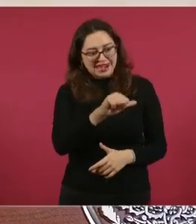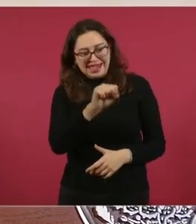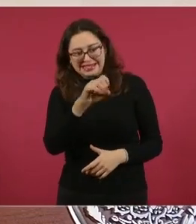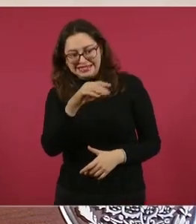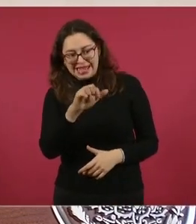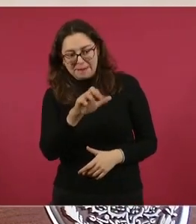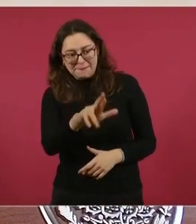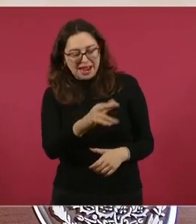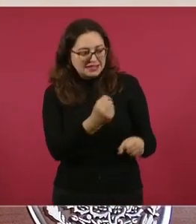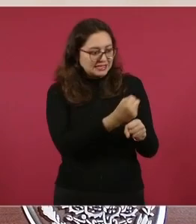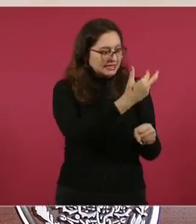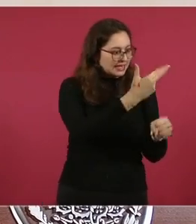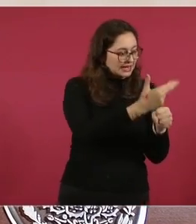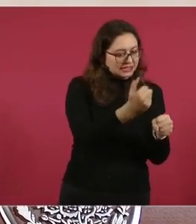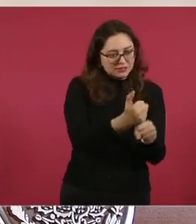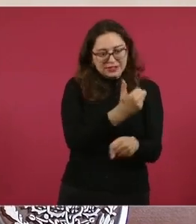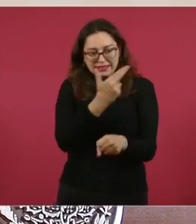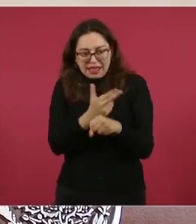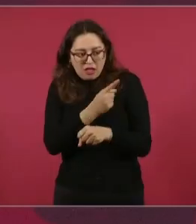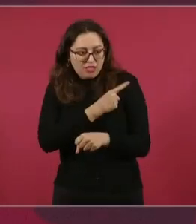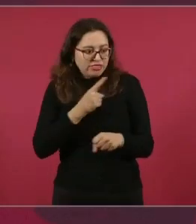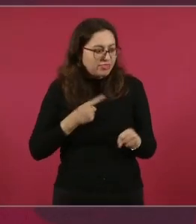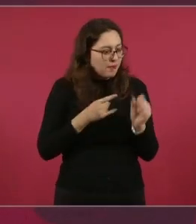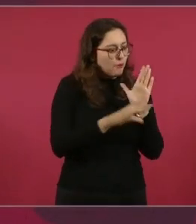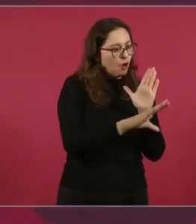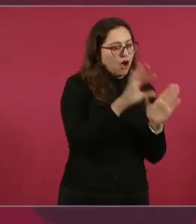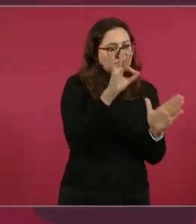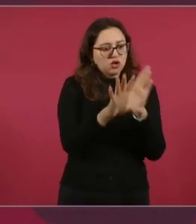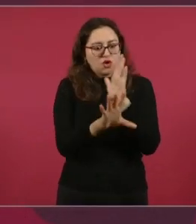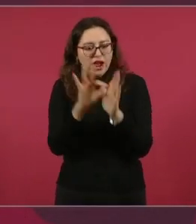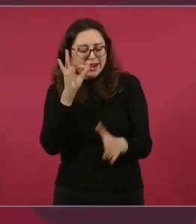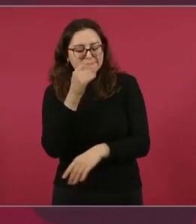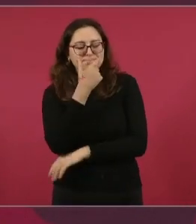de Marina y quién secretario de la Defensa.